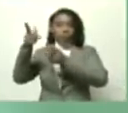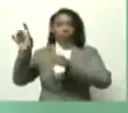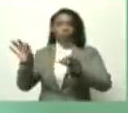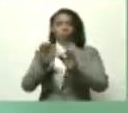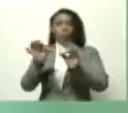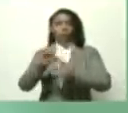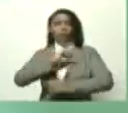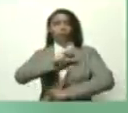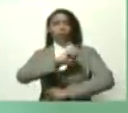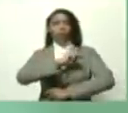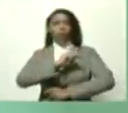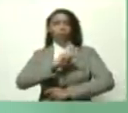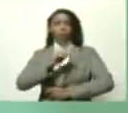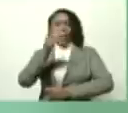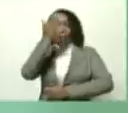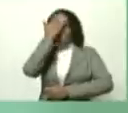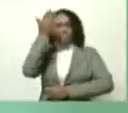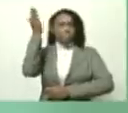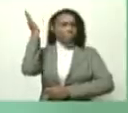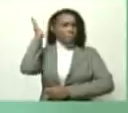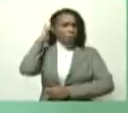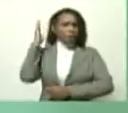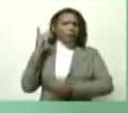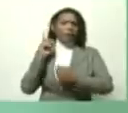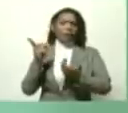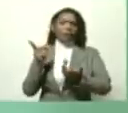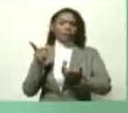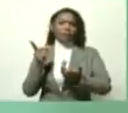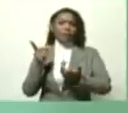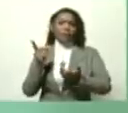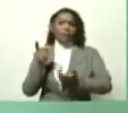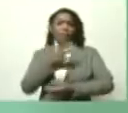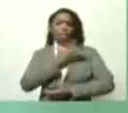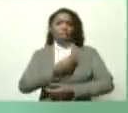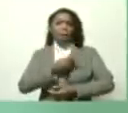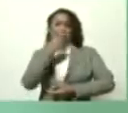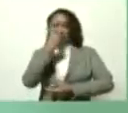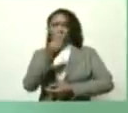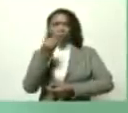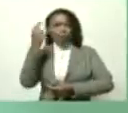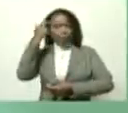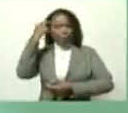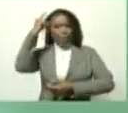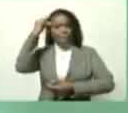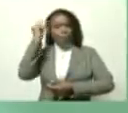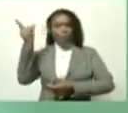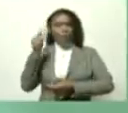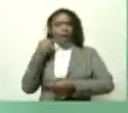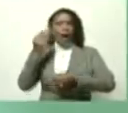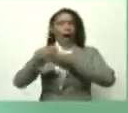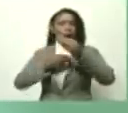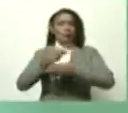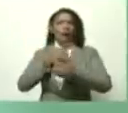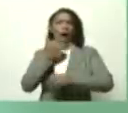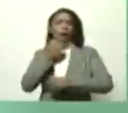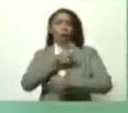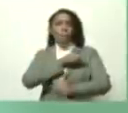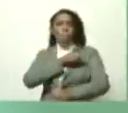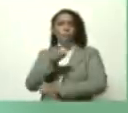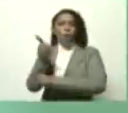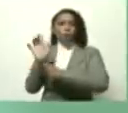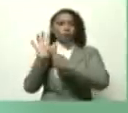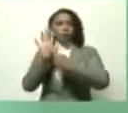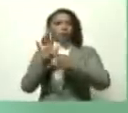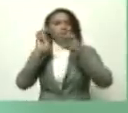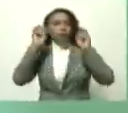Cúcuta. Hay que ser bien hipócrita y bien miserable para atreverse a hacer algún tipo de señalamiento